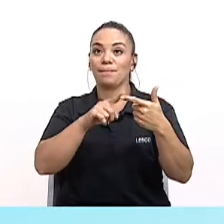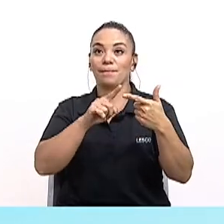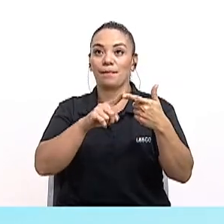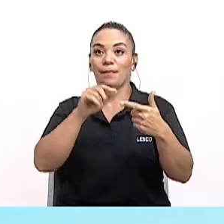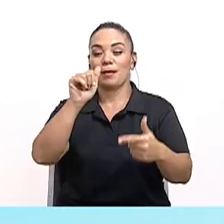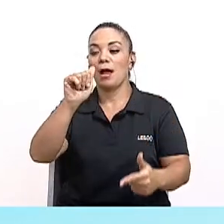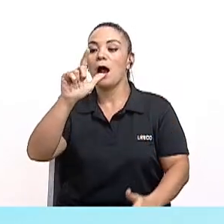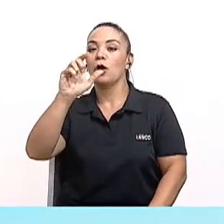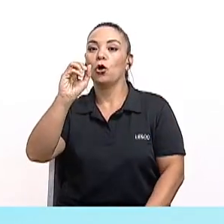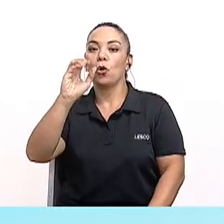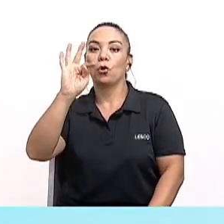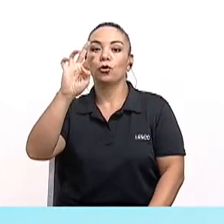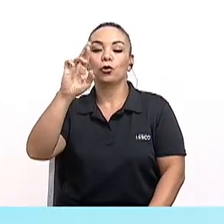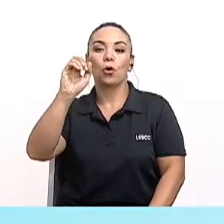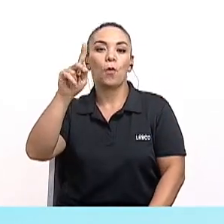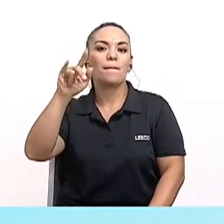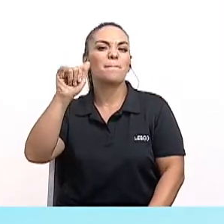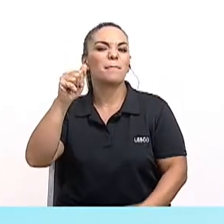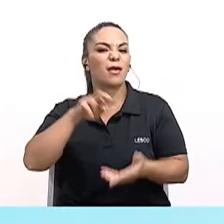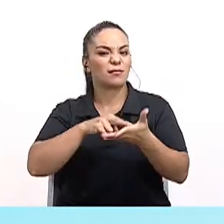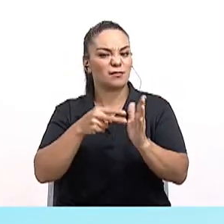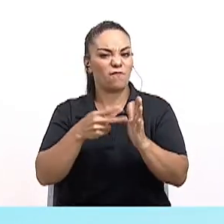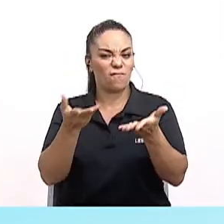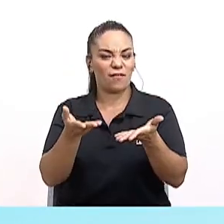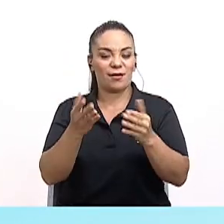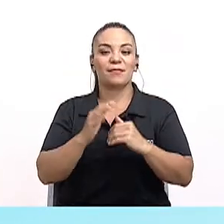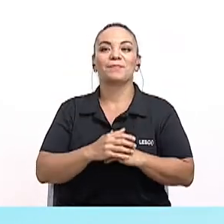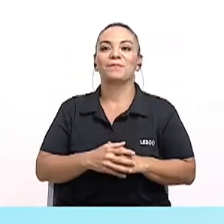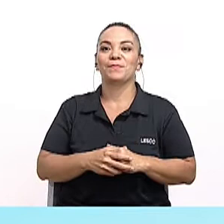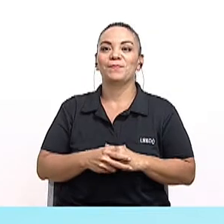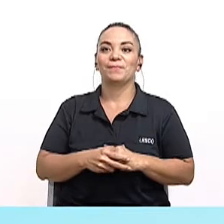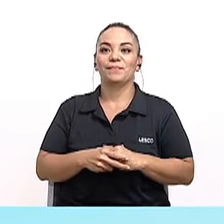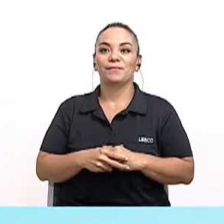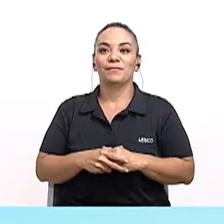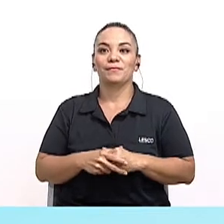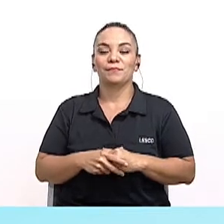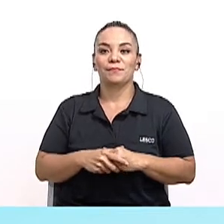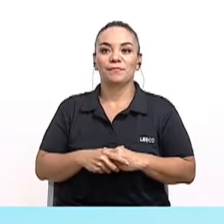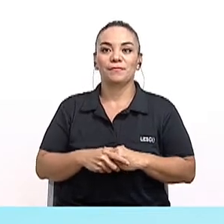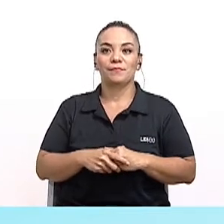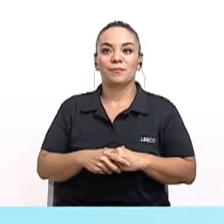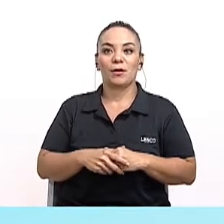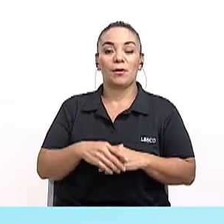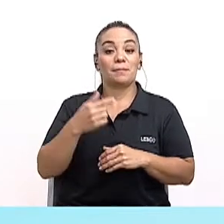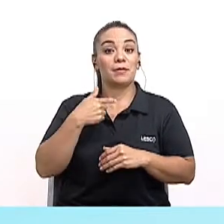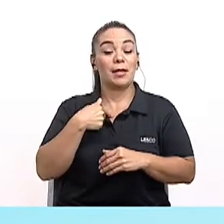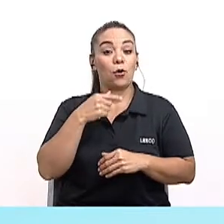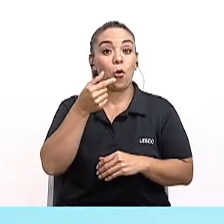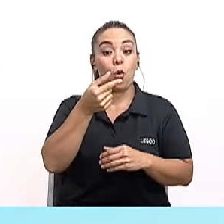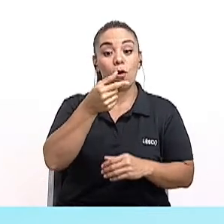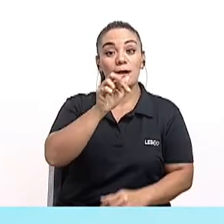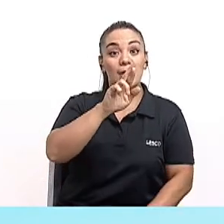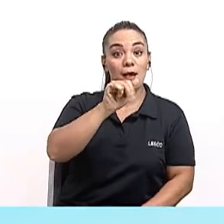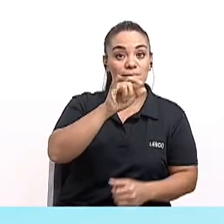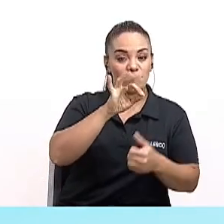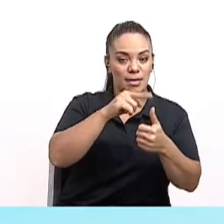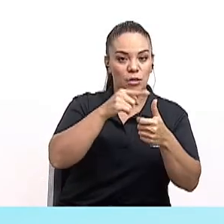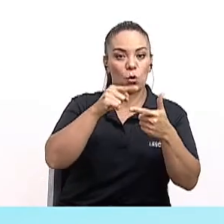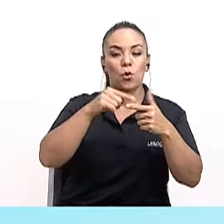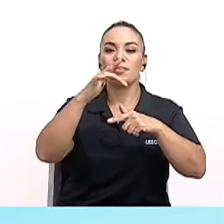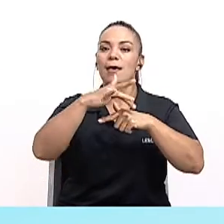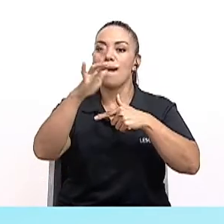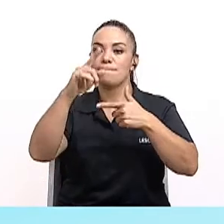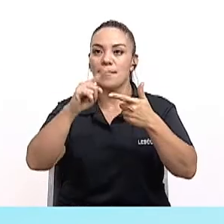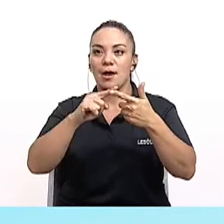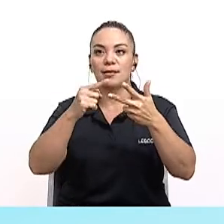alotropía. La alotropía es lo siguiente. Tengo el grafito, tengo el diamante y tengo el